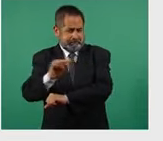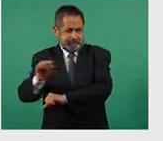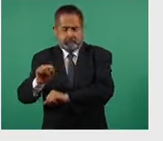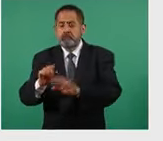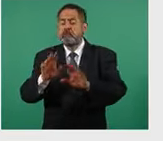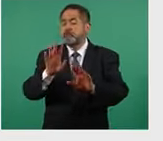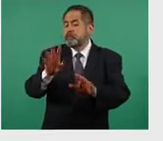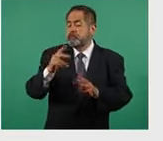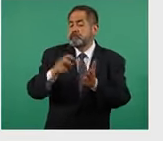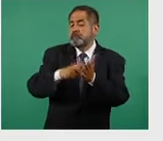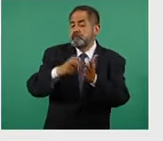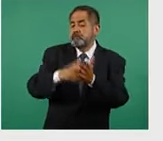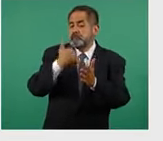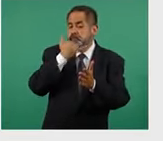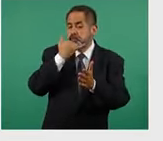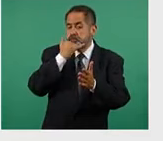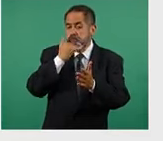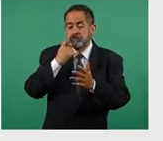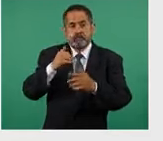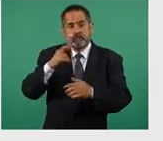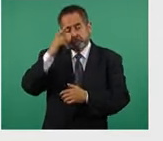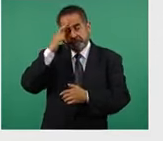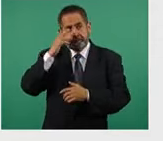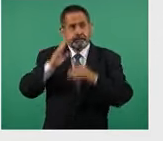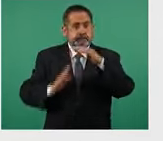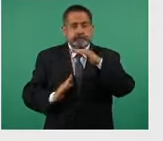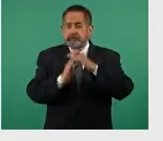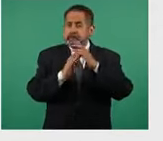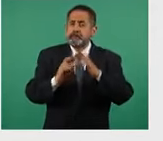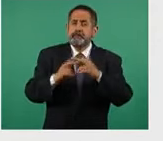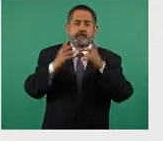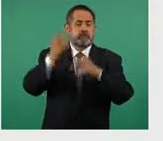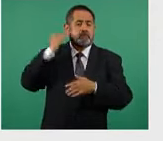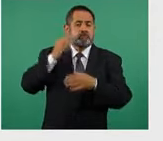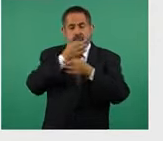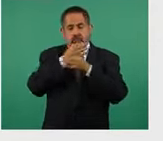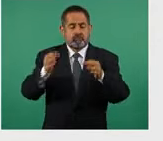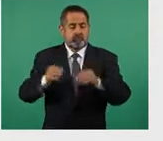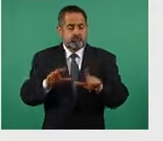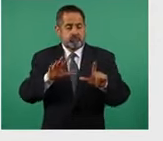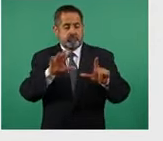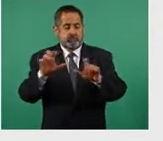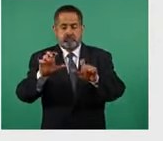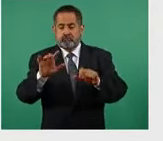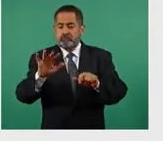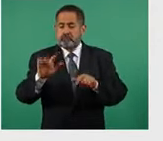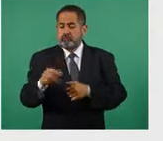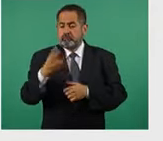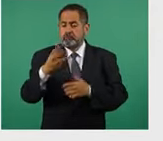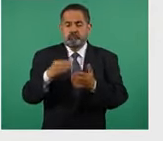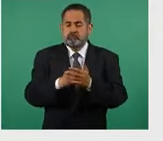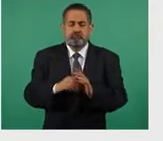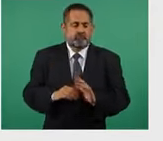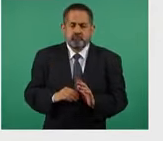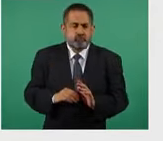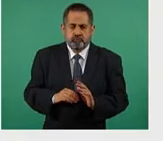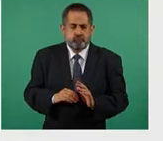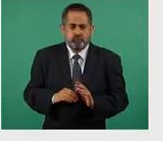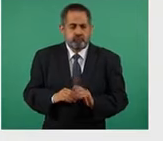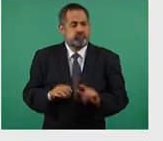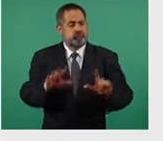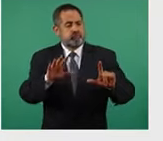corrección de la cifra récord a la que llegamos. Habíamos anunciado 753.000, en realidad